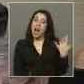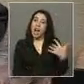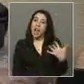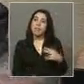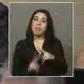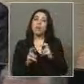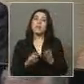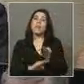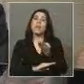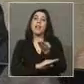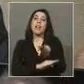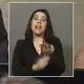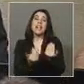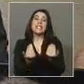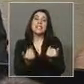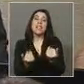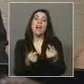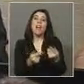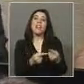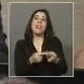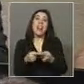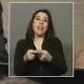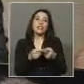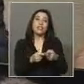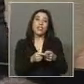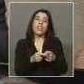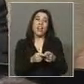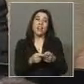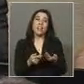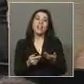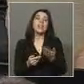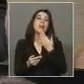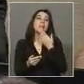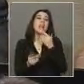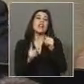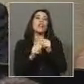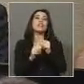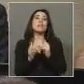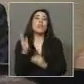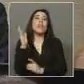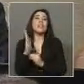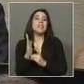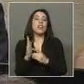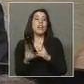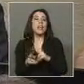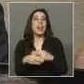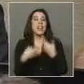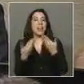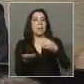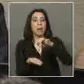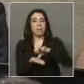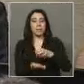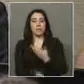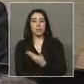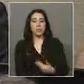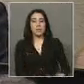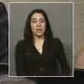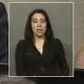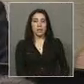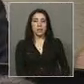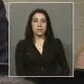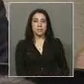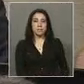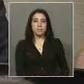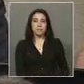son las demandas sociales sino desde punto de vista de lo que significa el concepto de desarrollo que le queremos dar al país. Así que Presidente por lo tanto y para